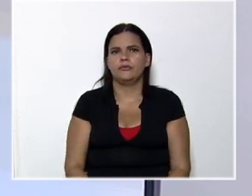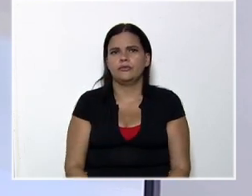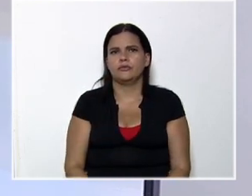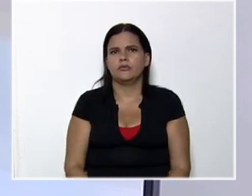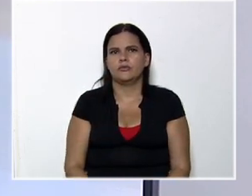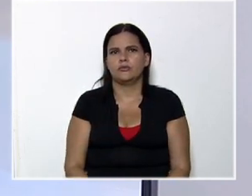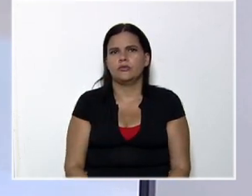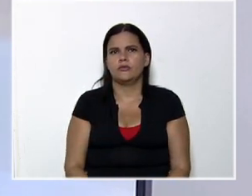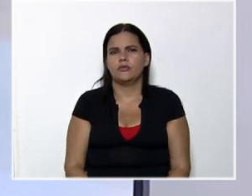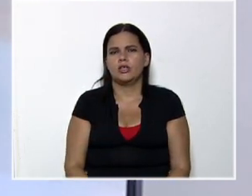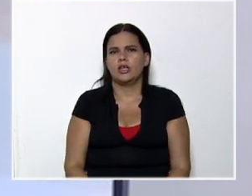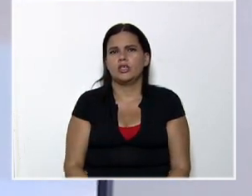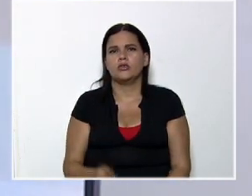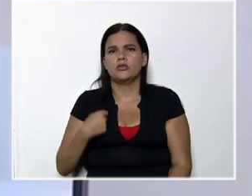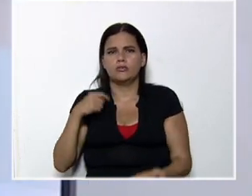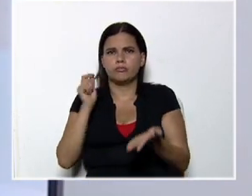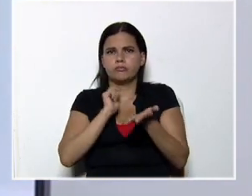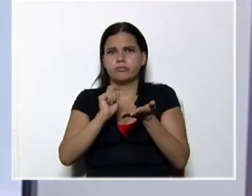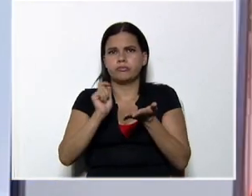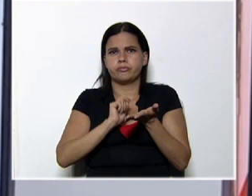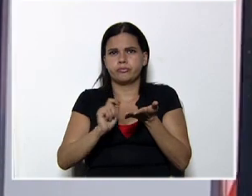2, sería de igual forma.